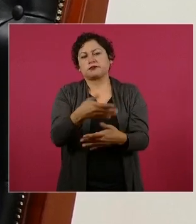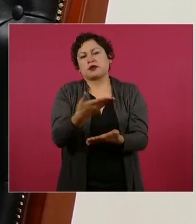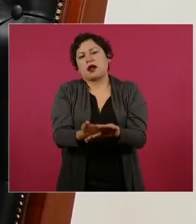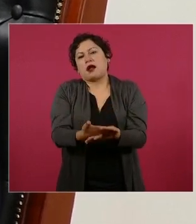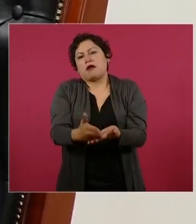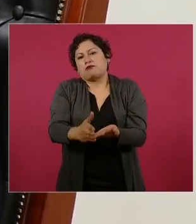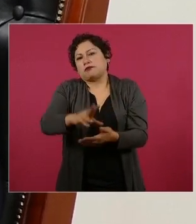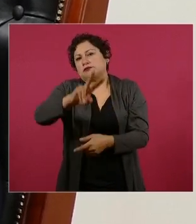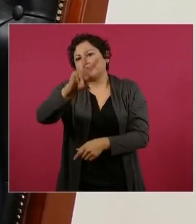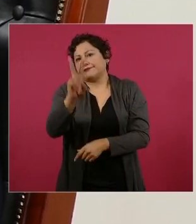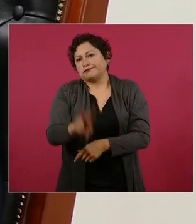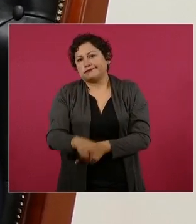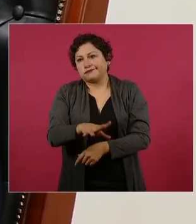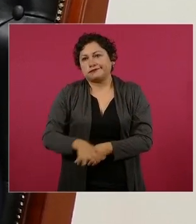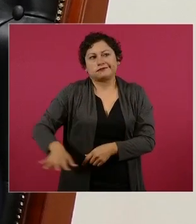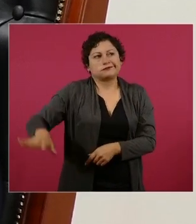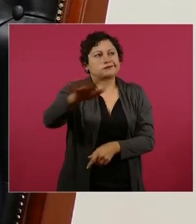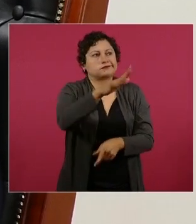mucha pieza,